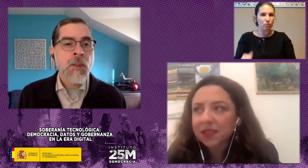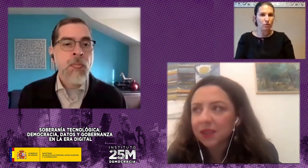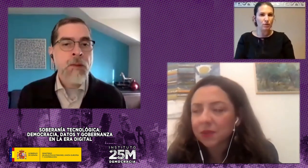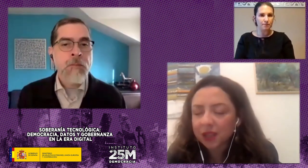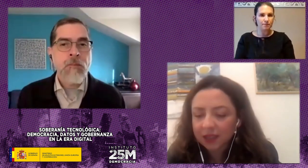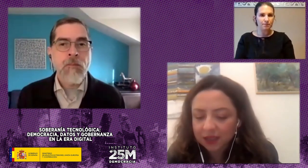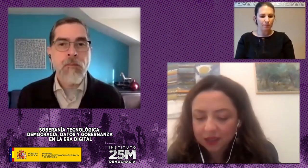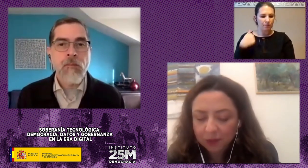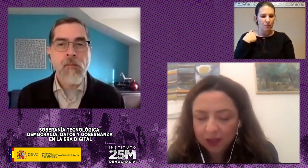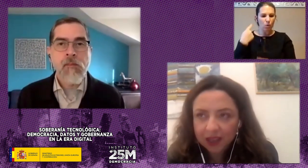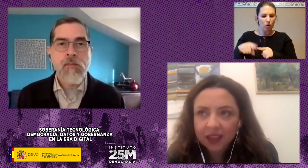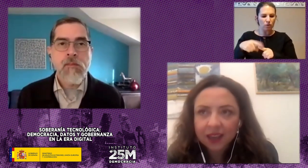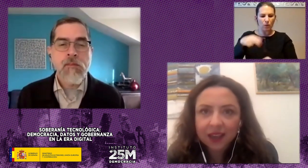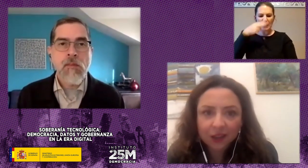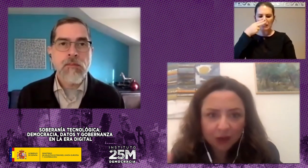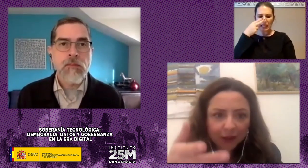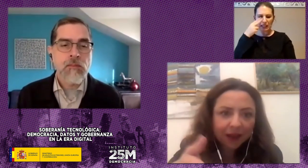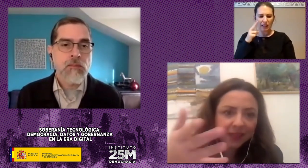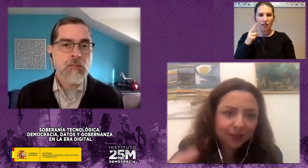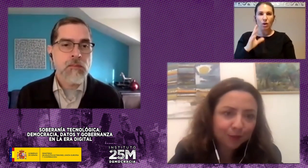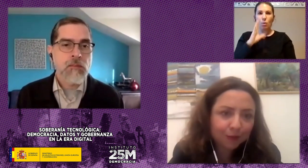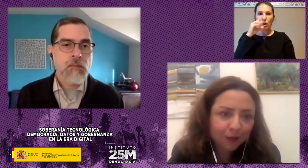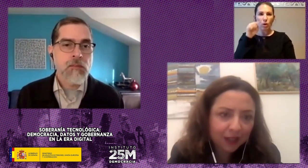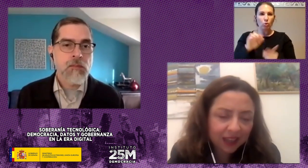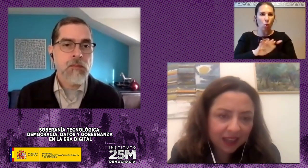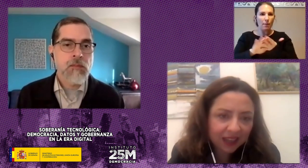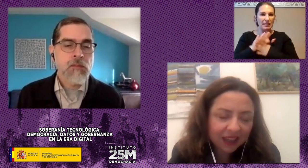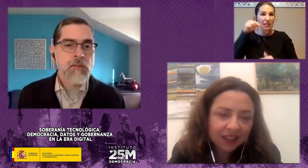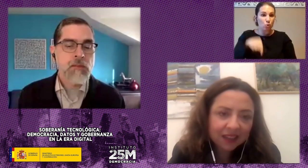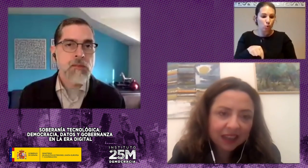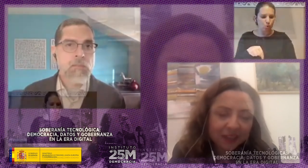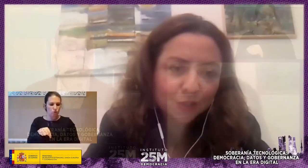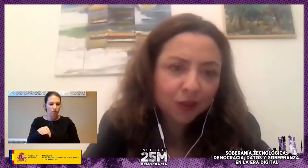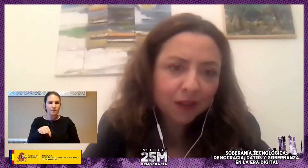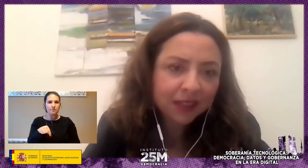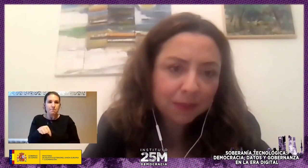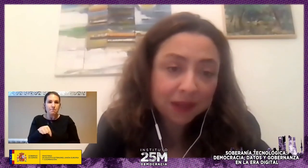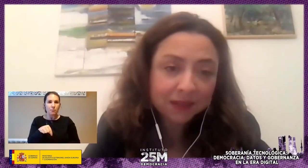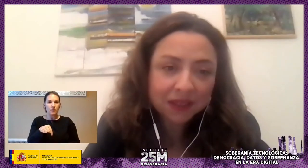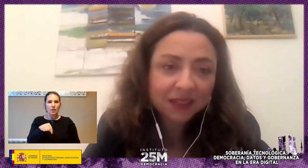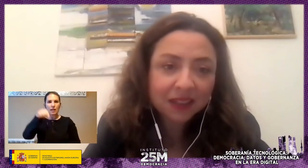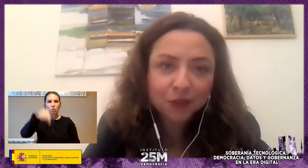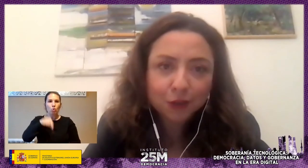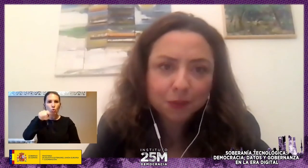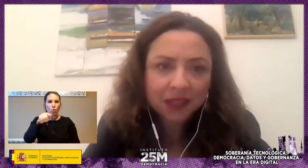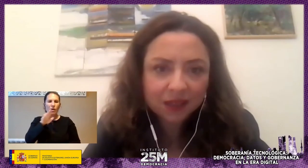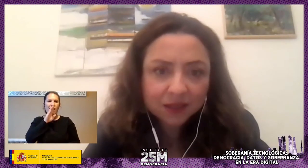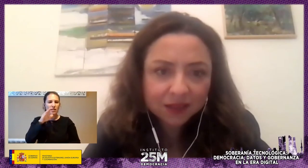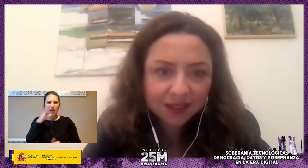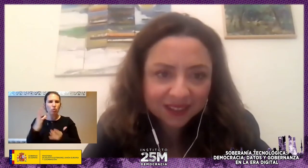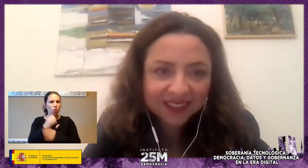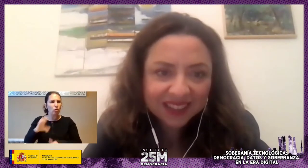mí Me pasa Algo Muy Interesante Porque Cuando Hablabas Del Sur Y El Sur Global Está Presente En Todos Los